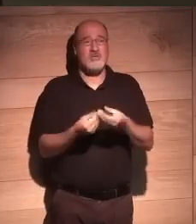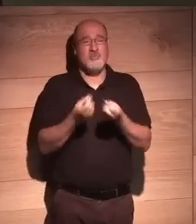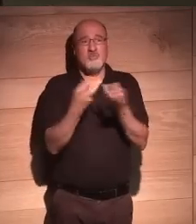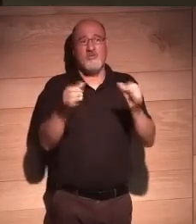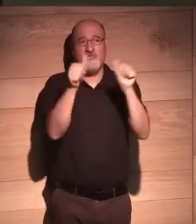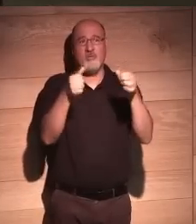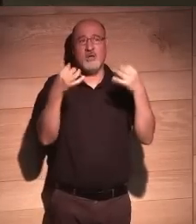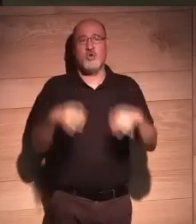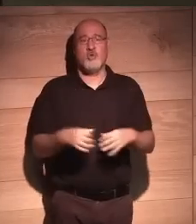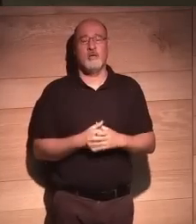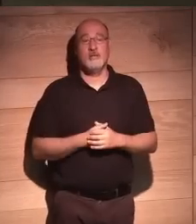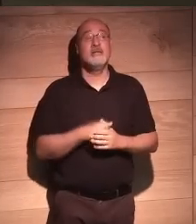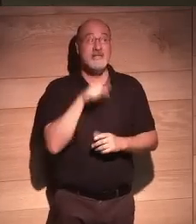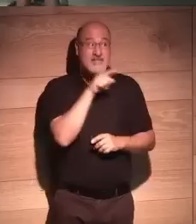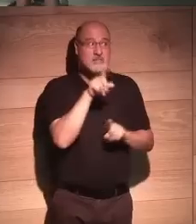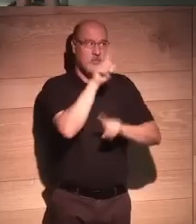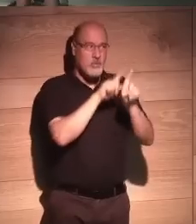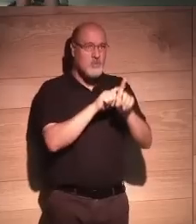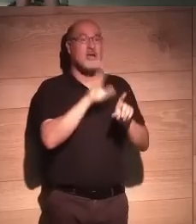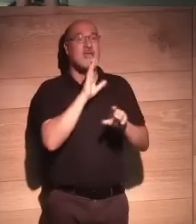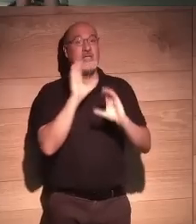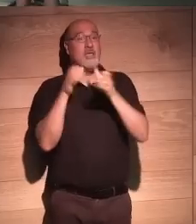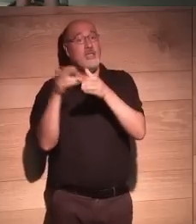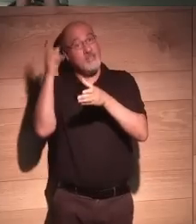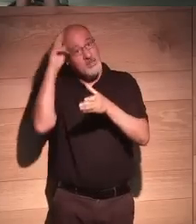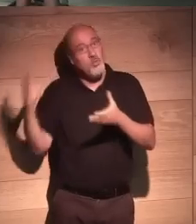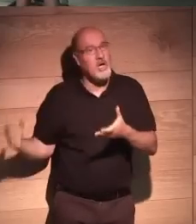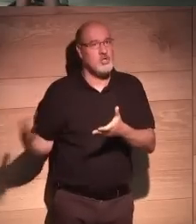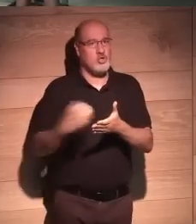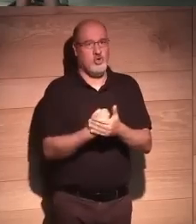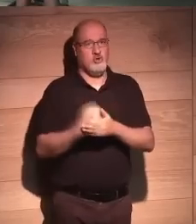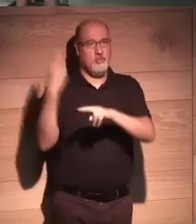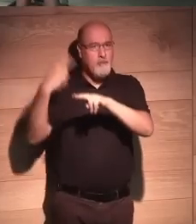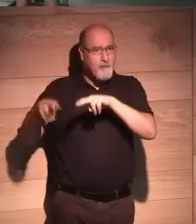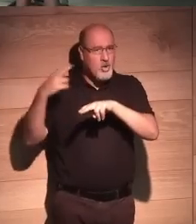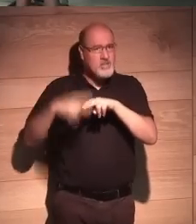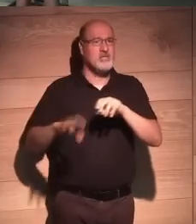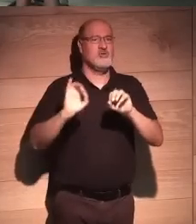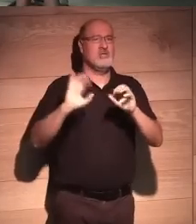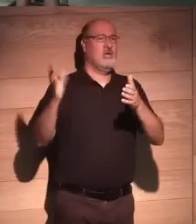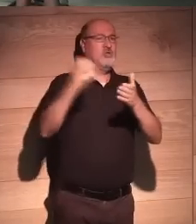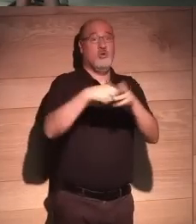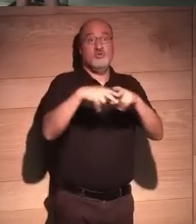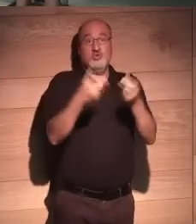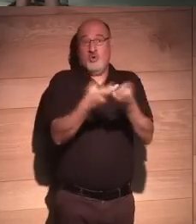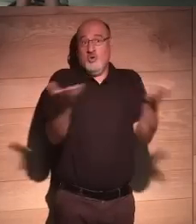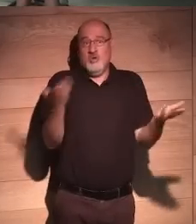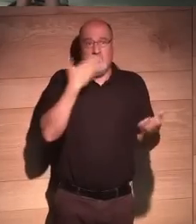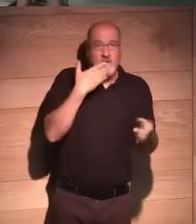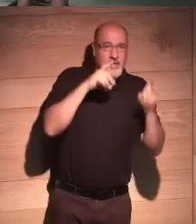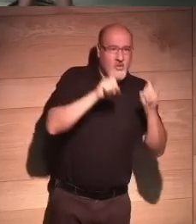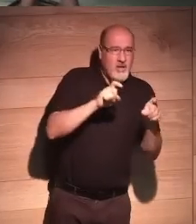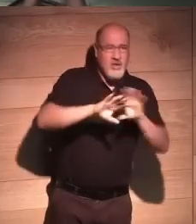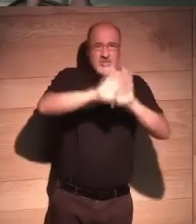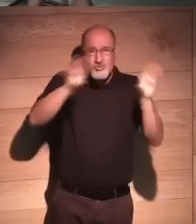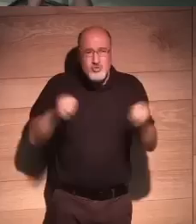absolutamente problema. normal. Ese es el problema. Y cuando antes yo me refería a la tribu, me refería a todo. Me refería a los políticos, me refería a los No, por profesores, supuesto a que los sí, colegios, pero a que los